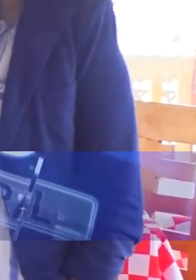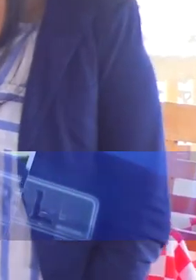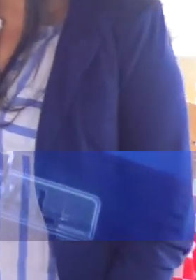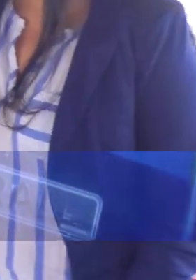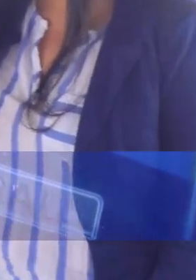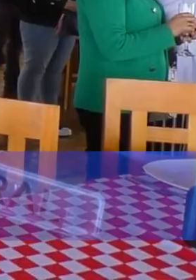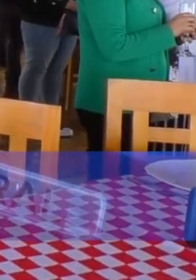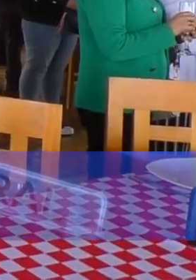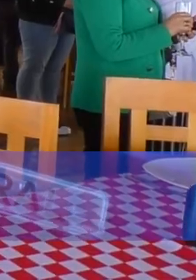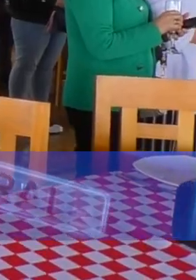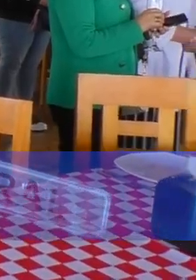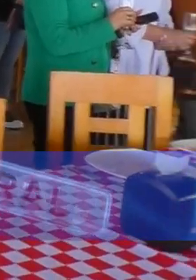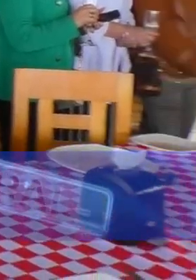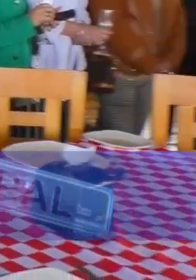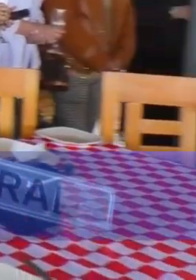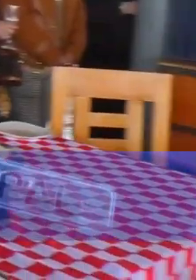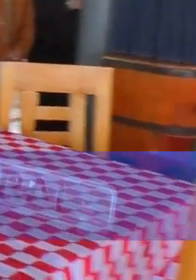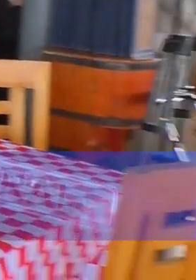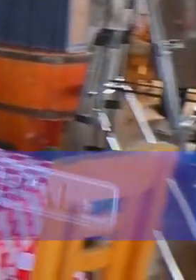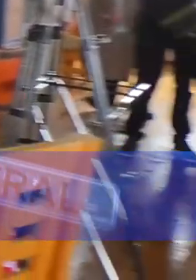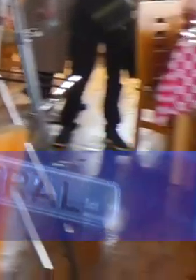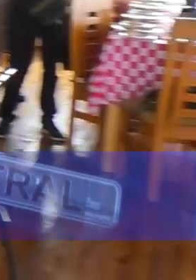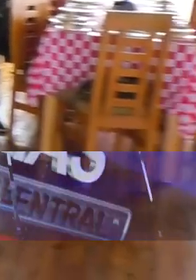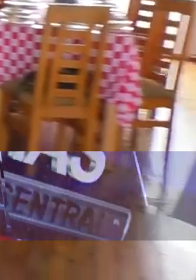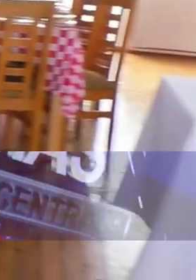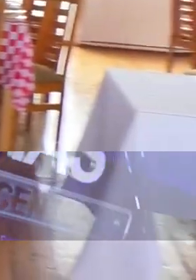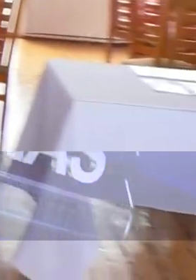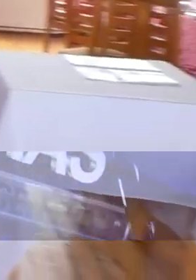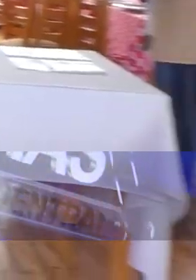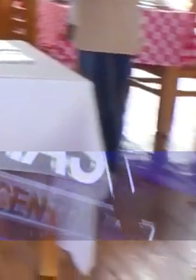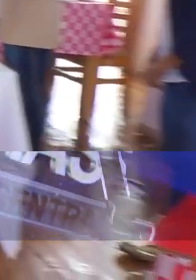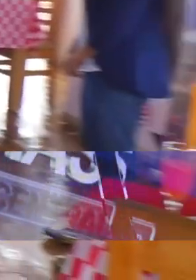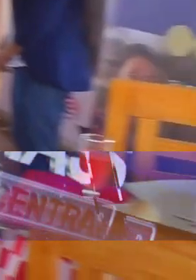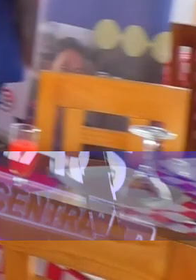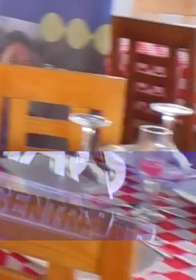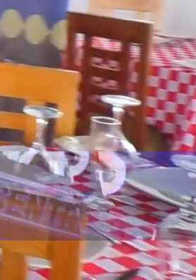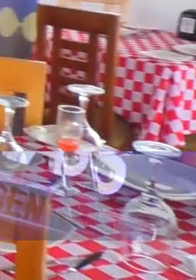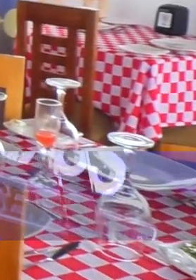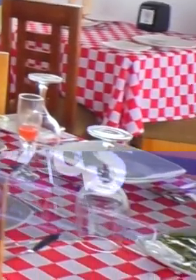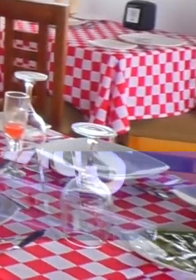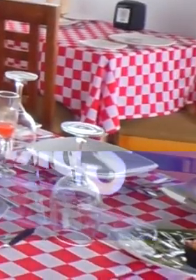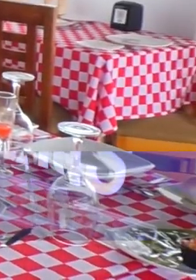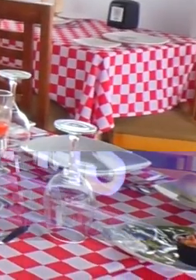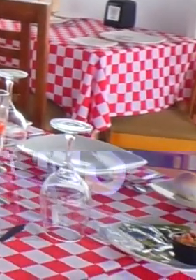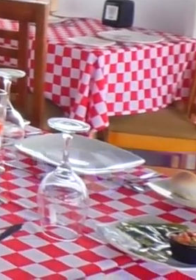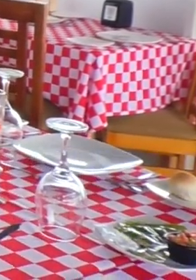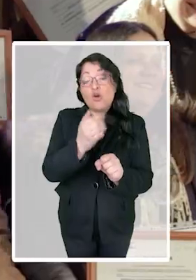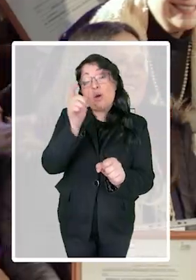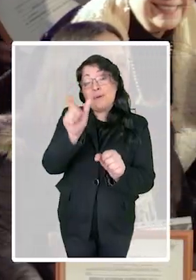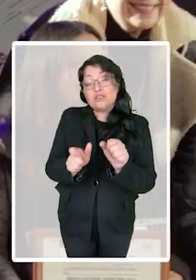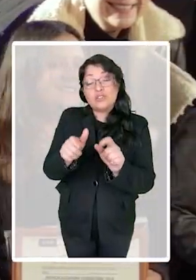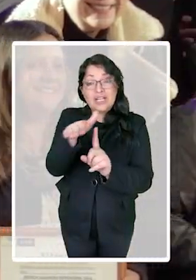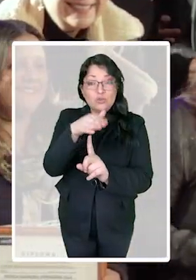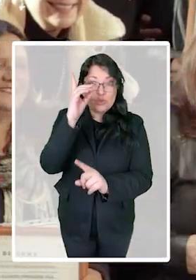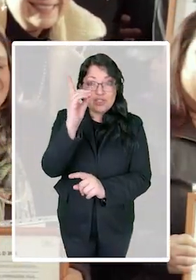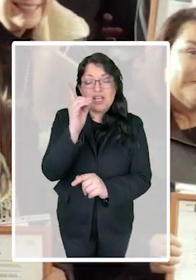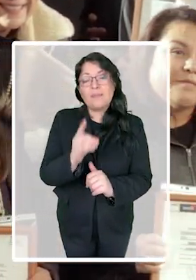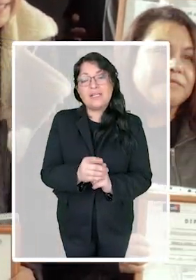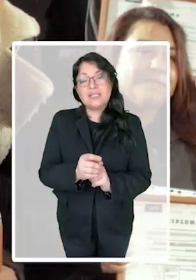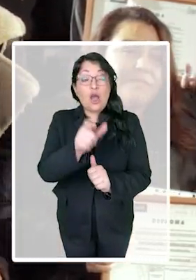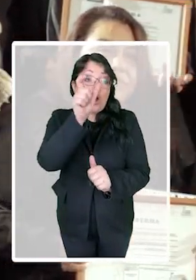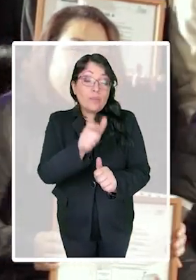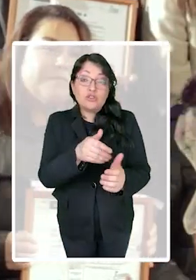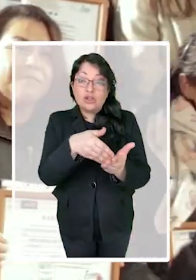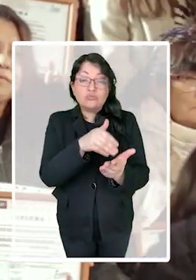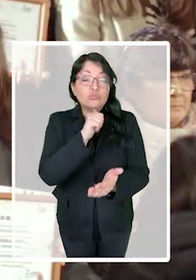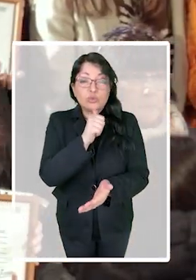la entrega de orientación. También se realizó un balance positivo al año 2023, valorando el gran alcance que lograron las capacitaciones en la ciudadanía y con